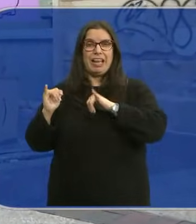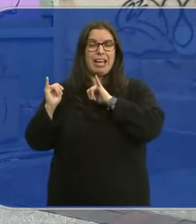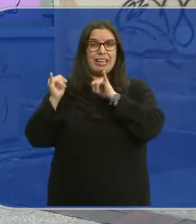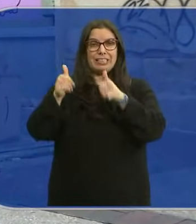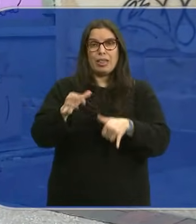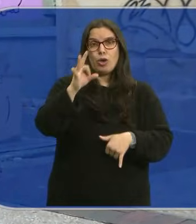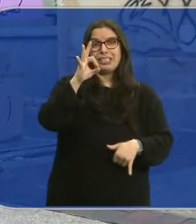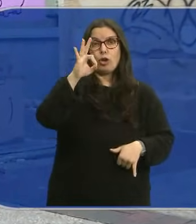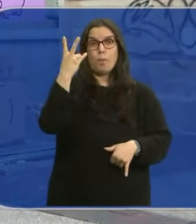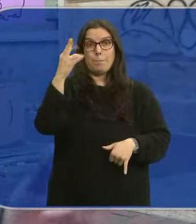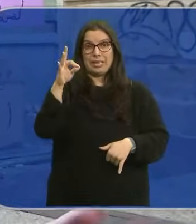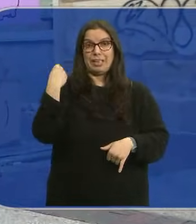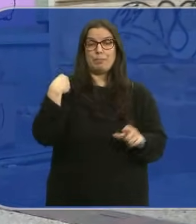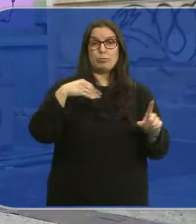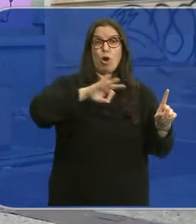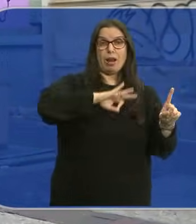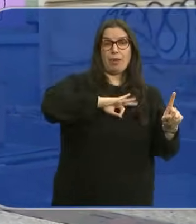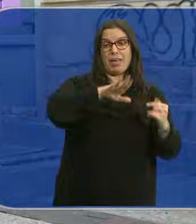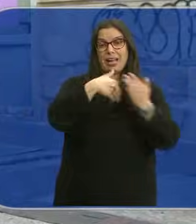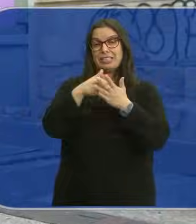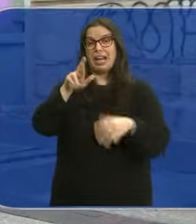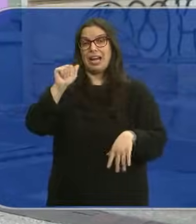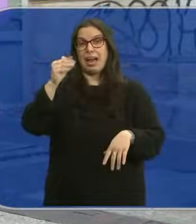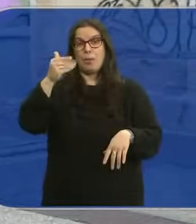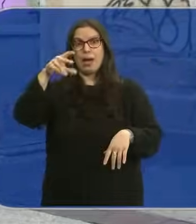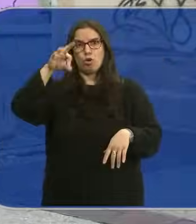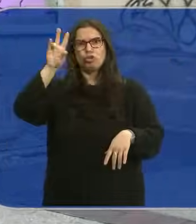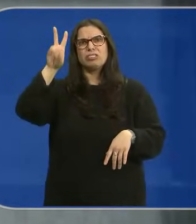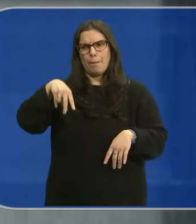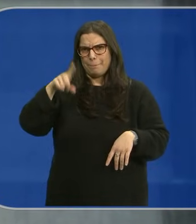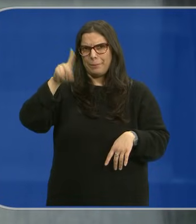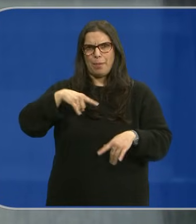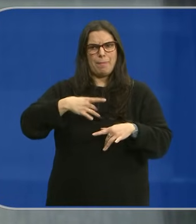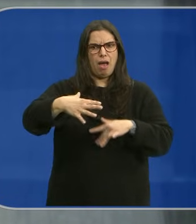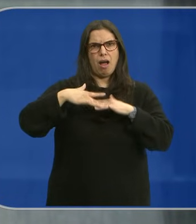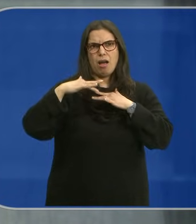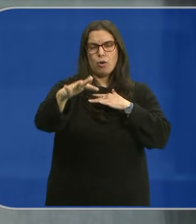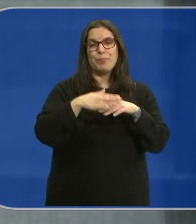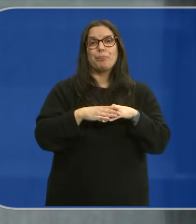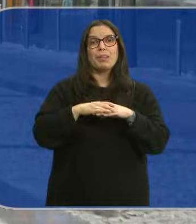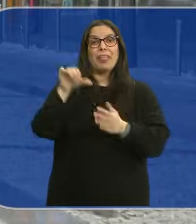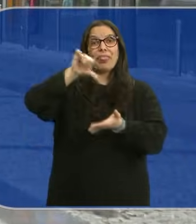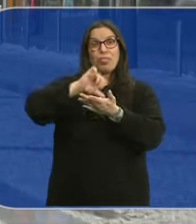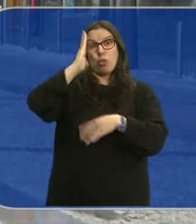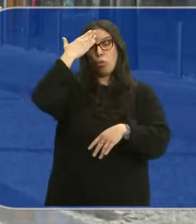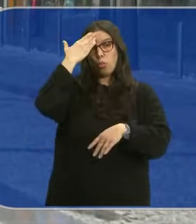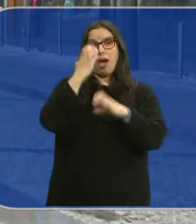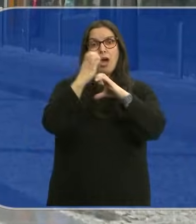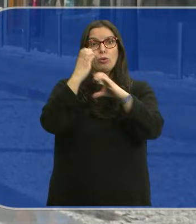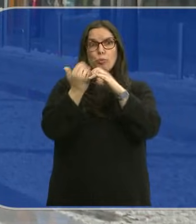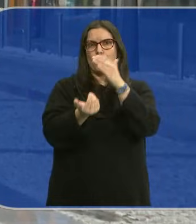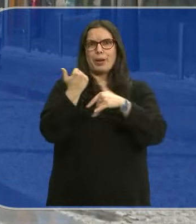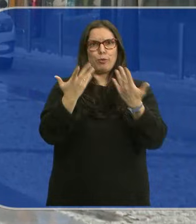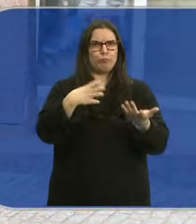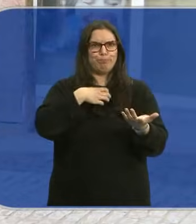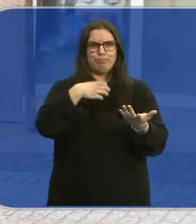la SO20, que es la que va de Almazán a Los Rábanos, también estaba cubierta de nieve. El servicio de autobús urbano no ha podido funcionar al comienzo